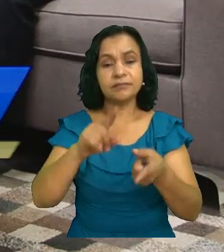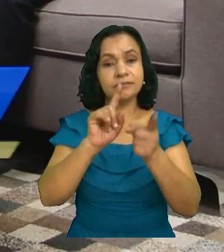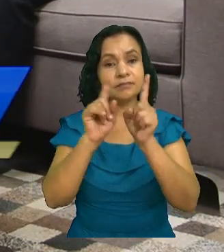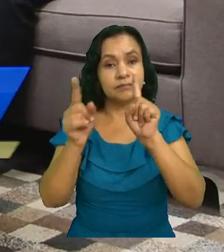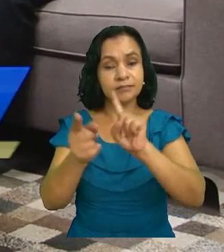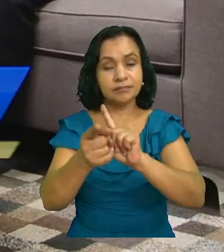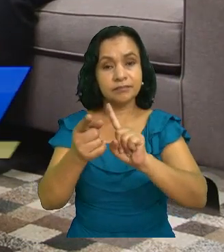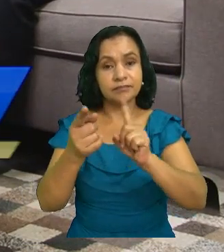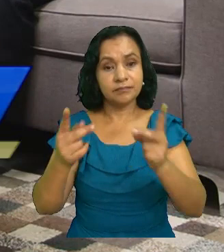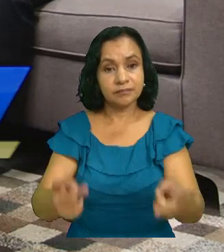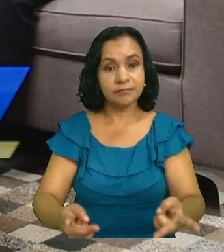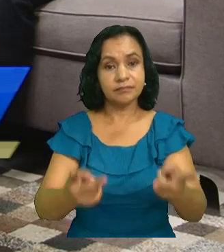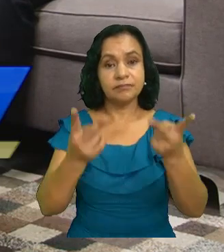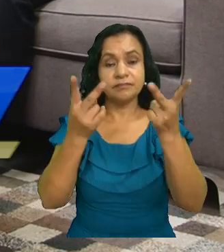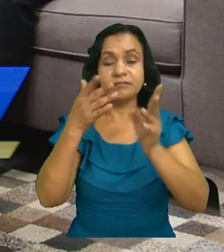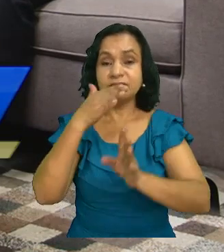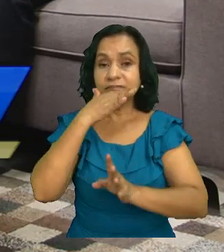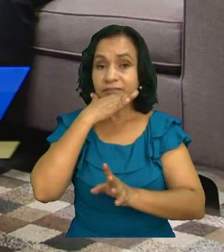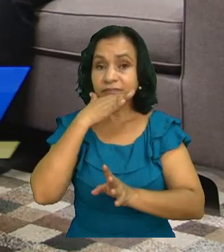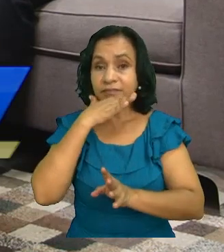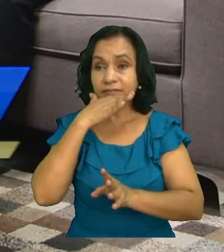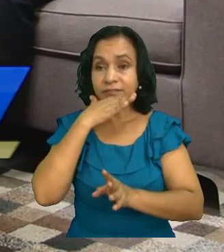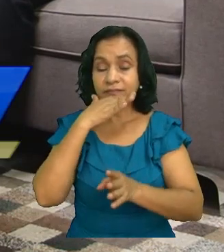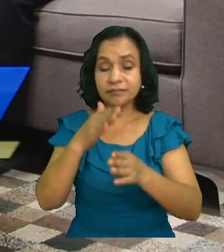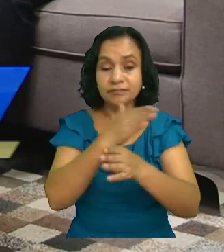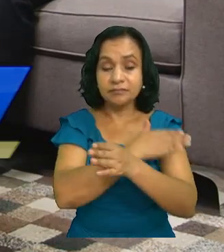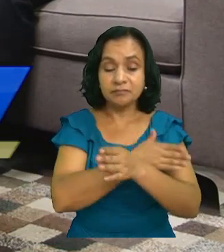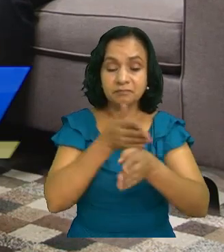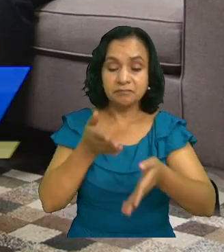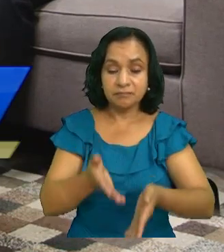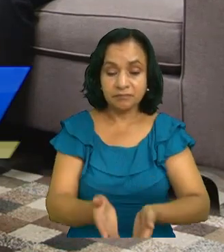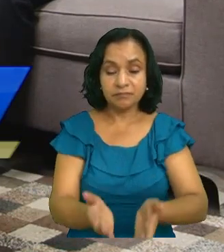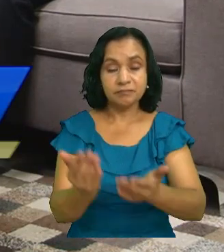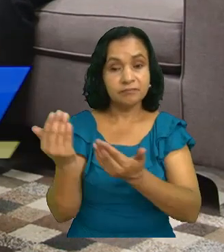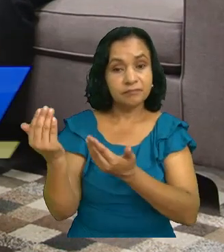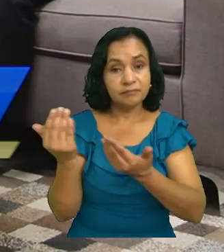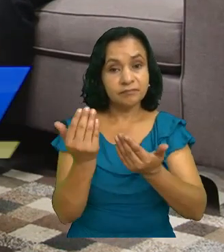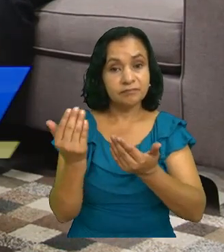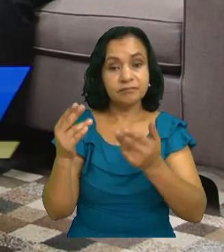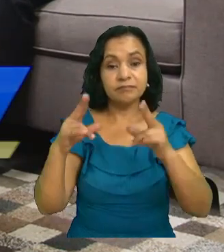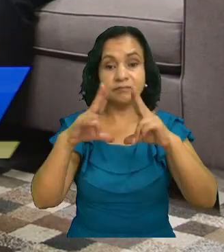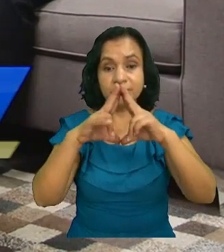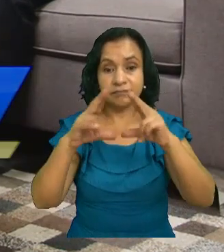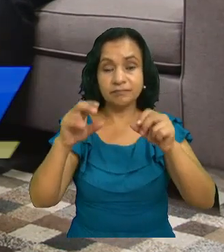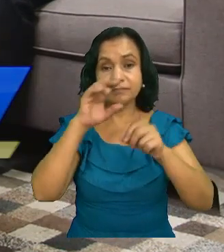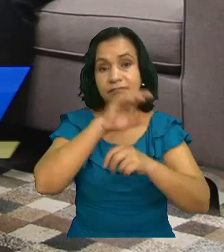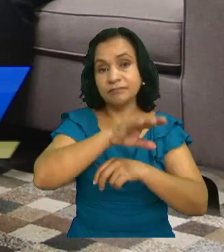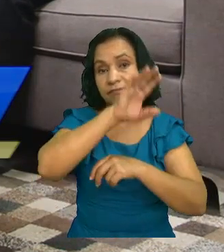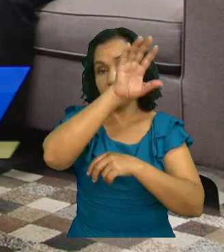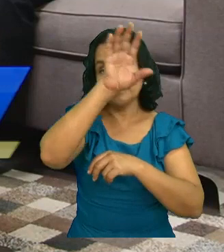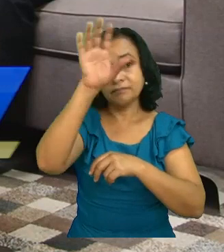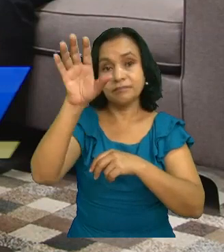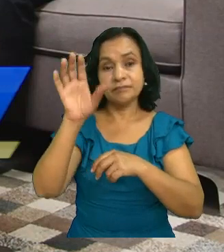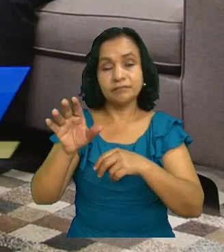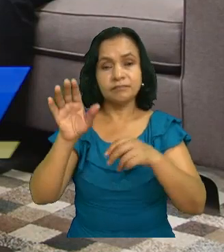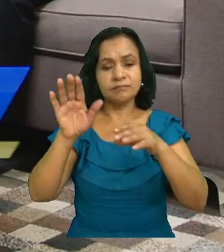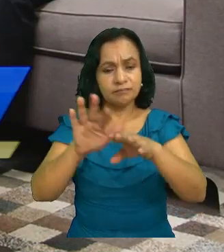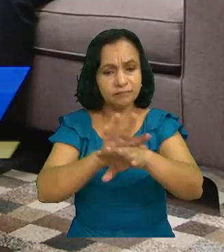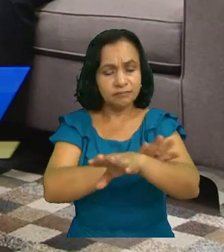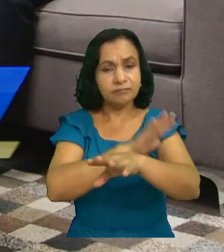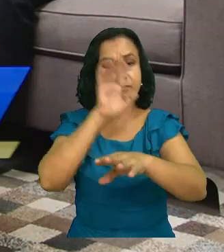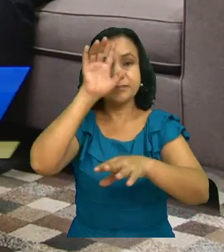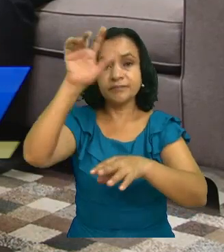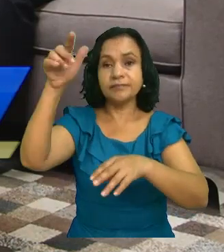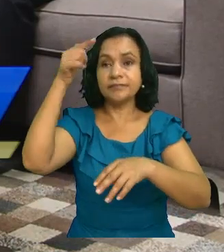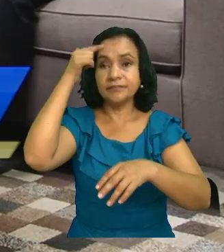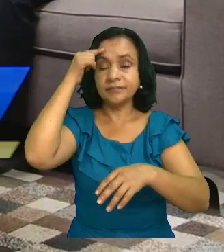condiciones complejas que hemos vivido desde que nacimos en esta tierra, ¿verdad? Ahora sí sentimos que el gobierno del